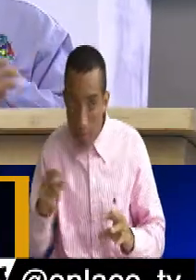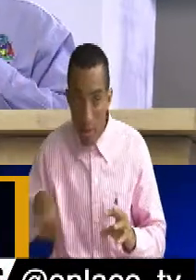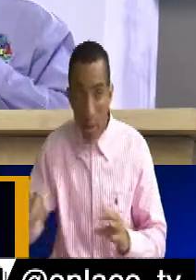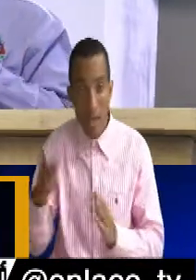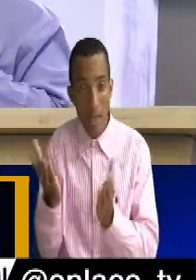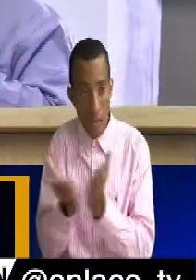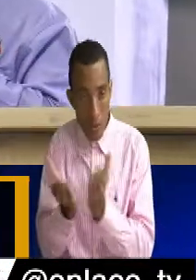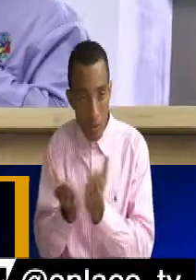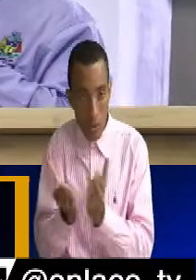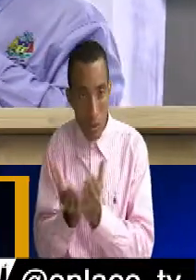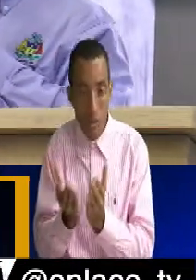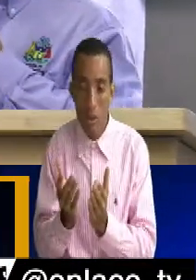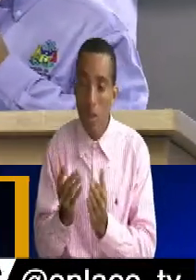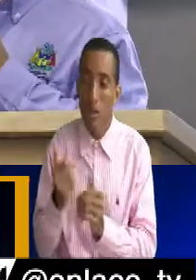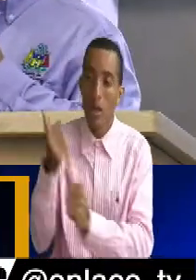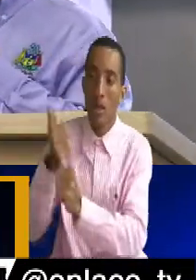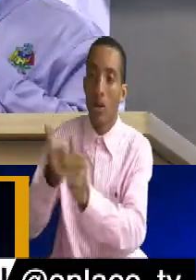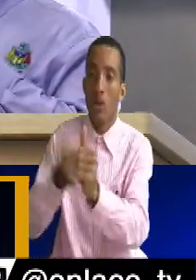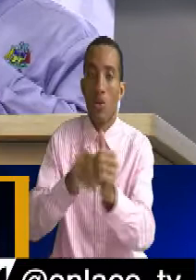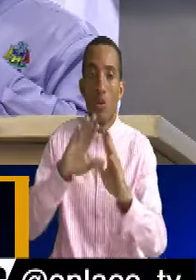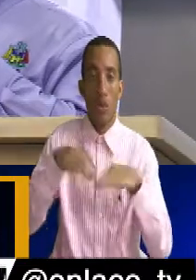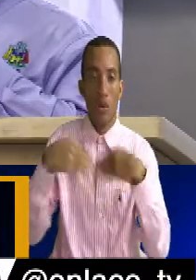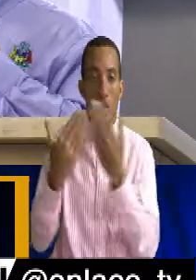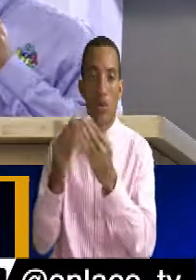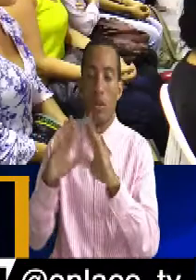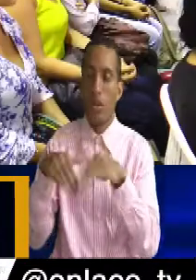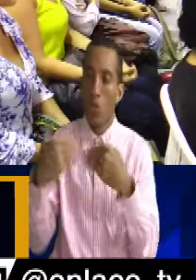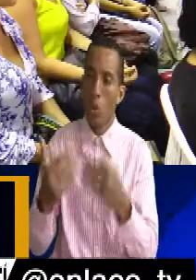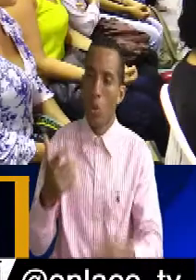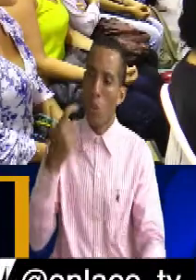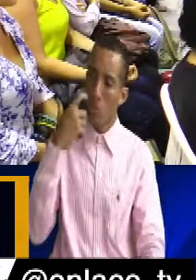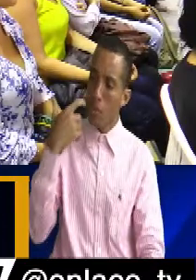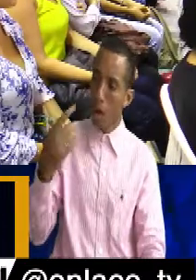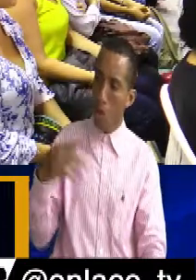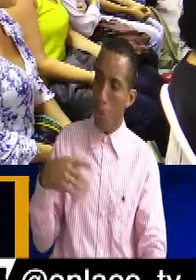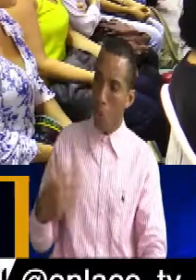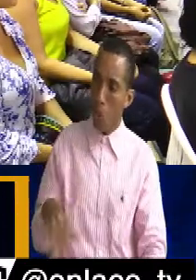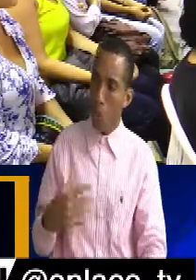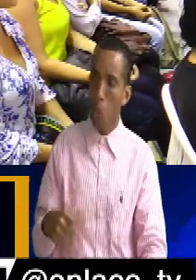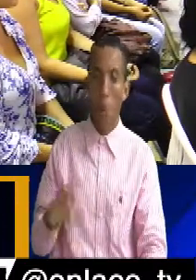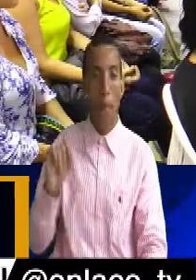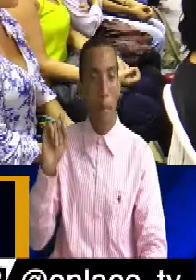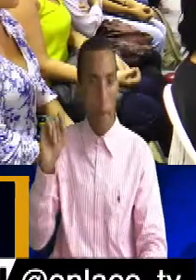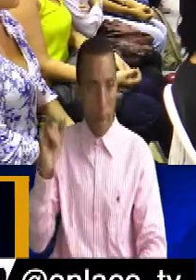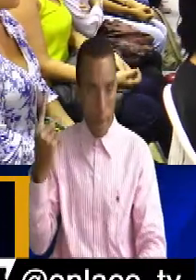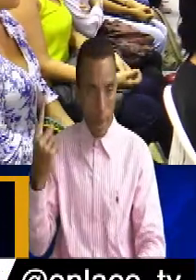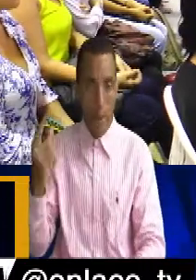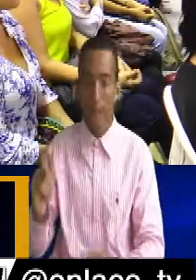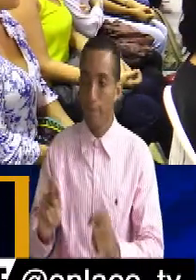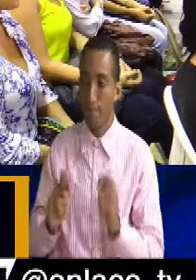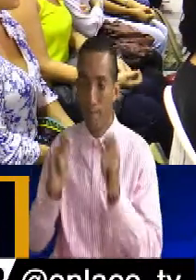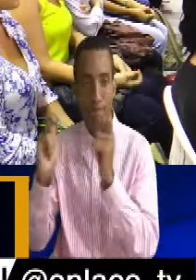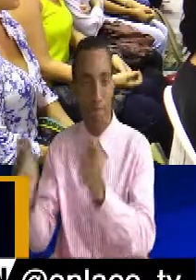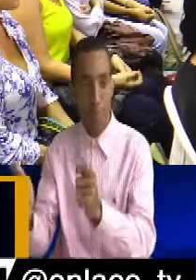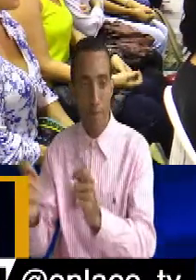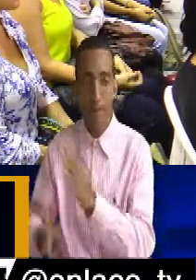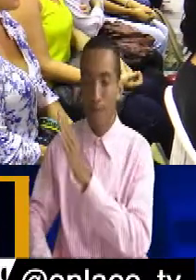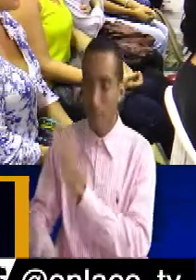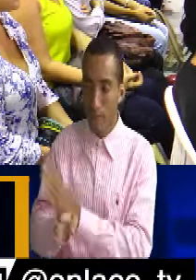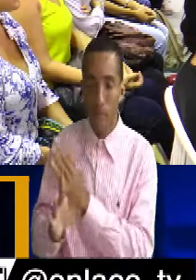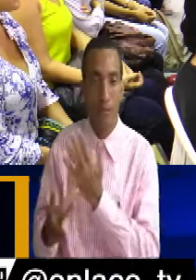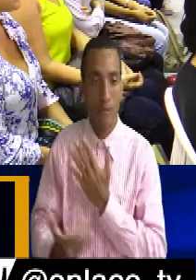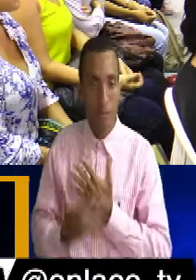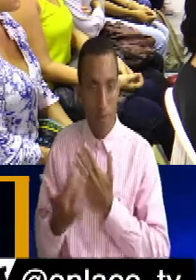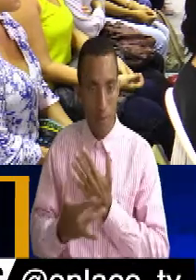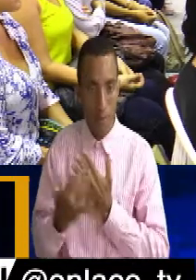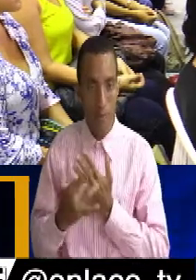que por cada una de las instituciones se destacan por su rendimiento académico, y esto es una forma de seguir motivando para que aprovechen